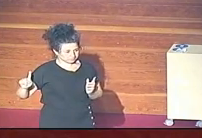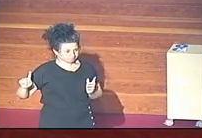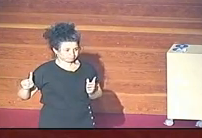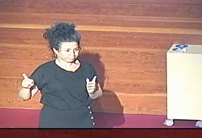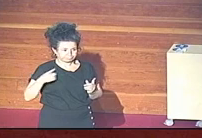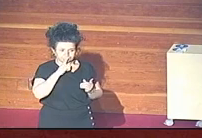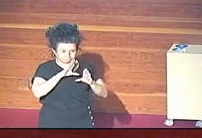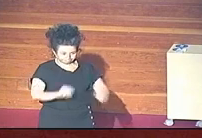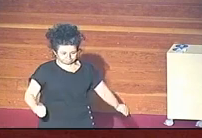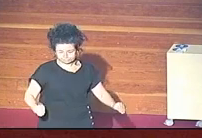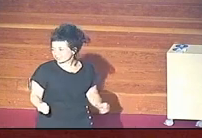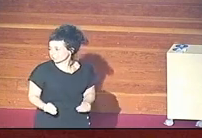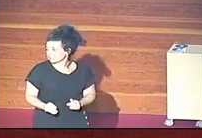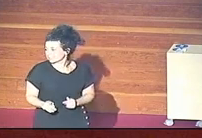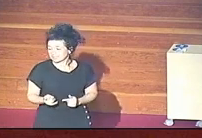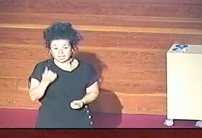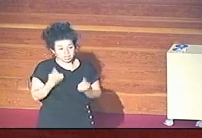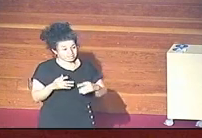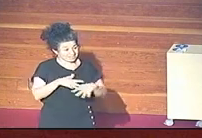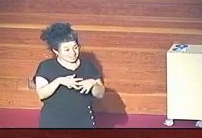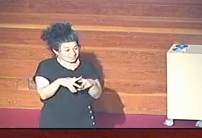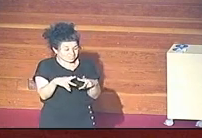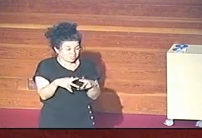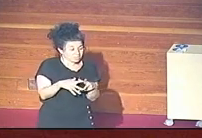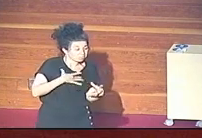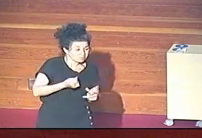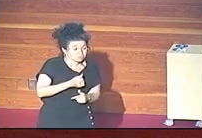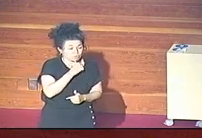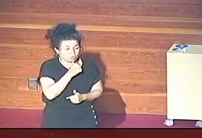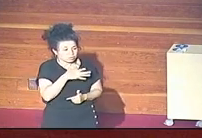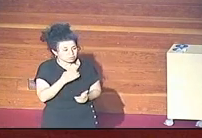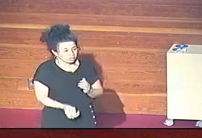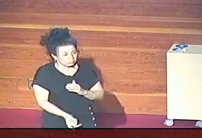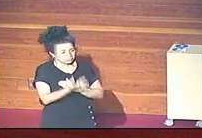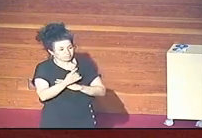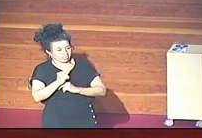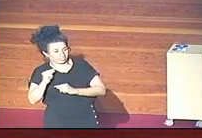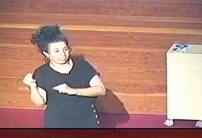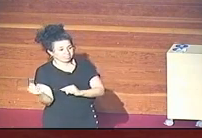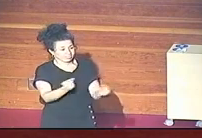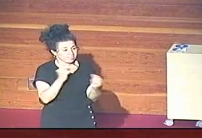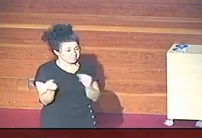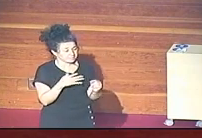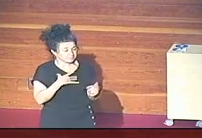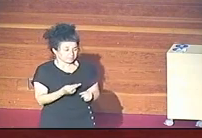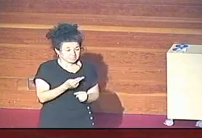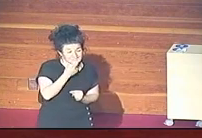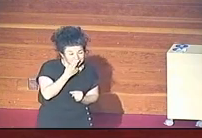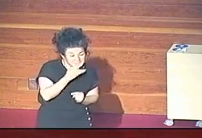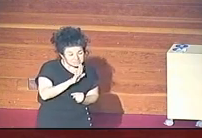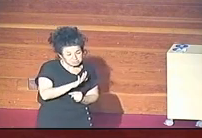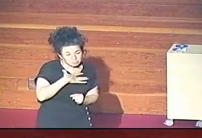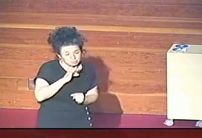redes sociales aunque uno no quiera bueno pues pues puede surgir un debate que puede ser interesante pero bueno puede derivar por